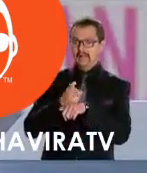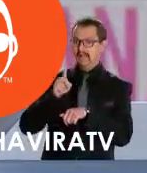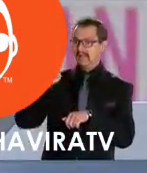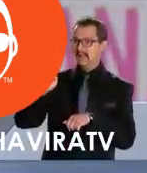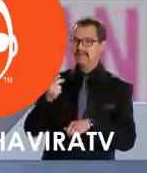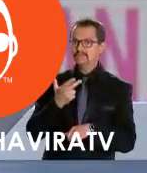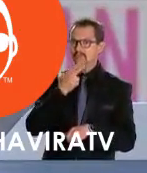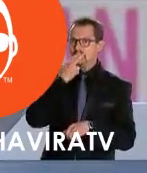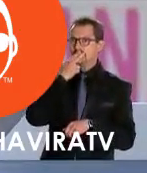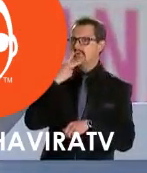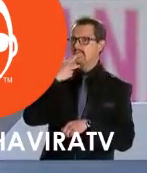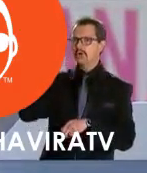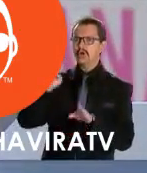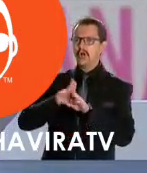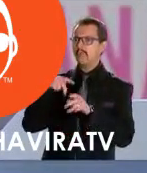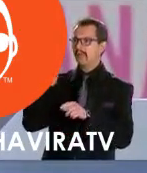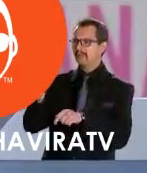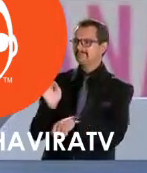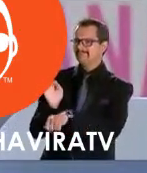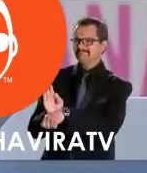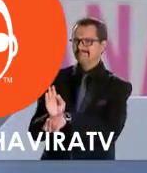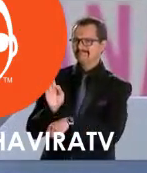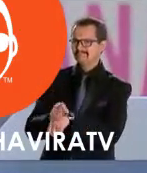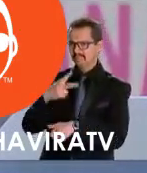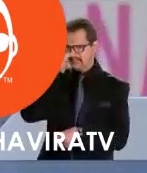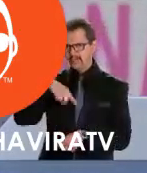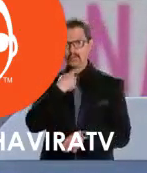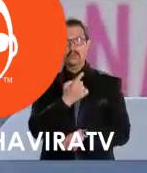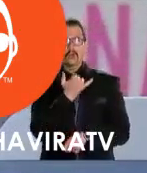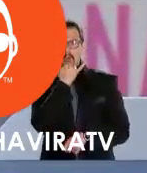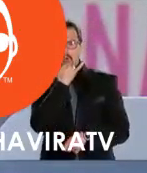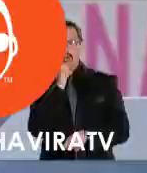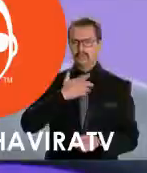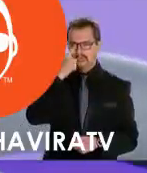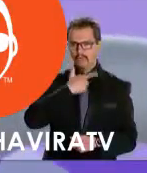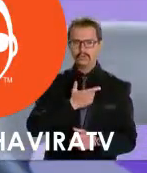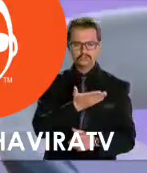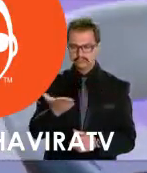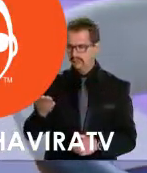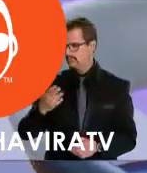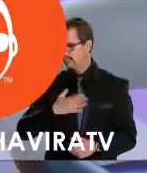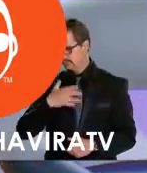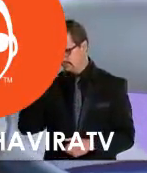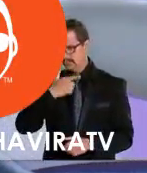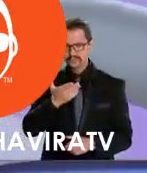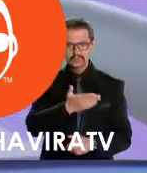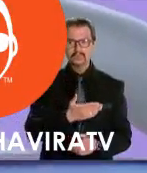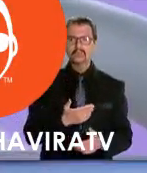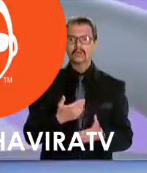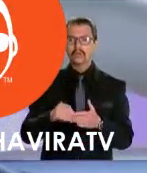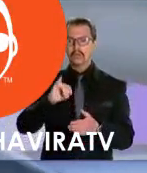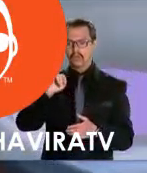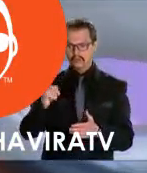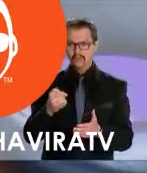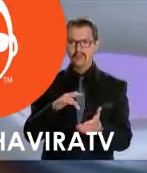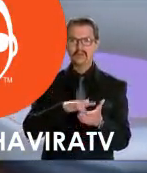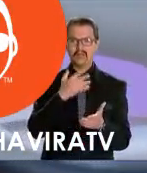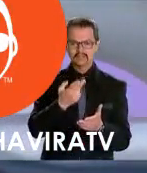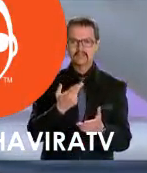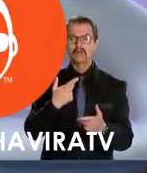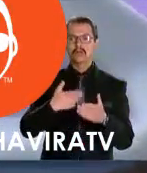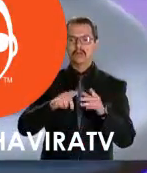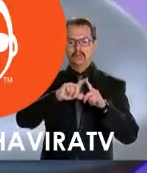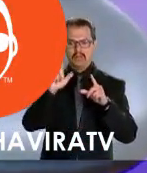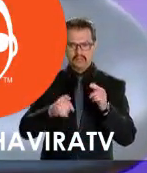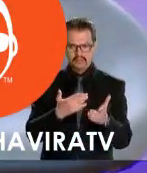Muy buenas noches, ¿cómo están? Demos inicio, por favor, a esta ronda de chistes. Empezamos con el señor Bronco, adelante. A ver, el chiste, pues. ¿Qué le dijo un manco a otro